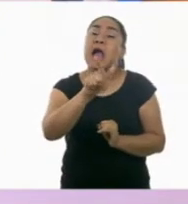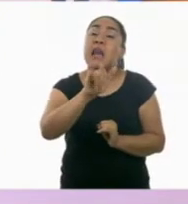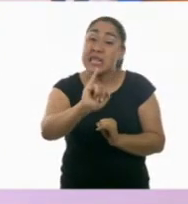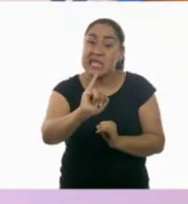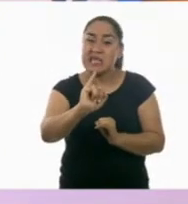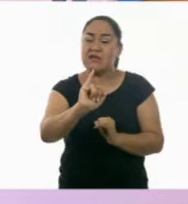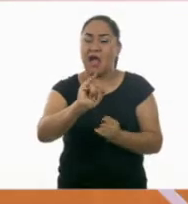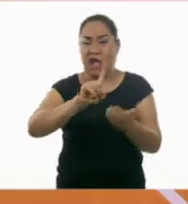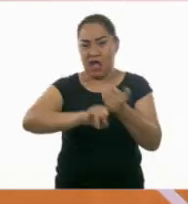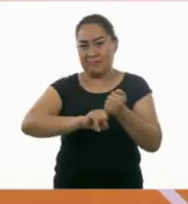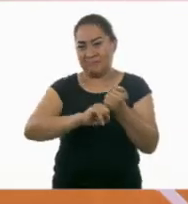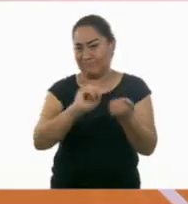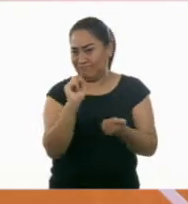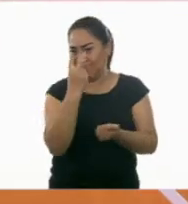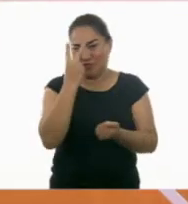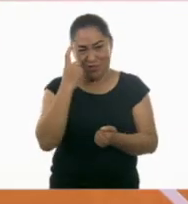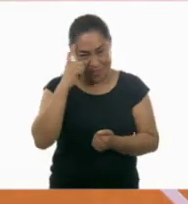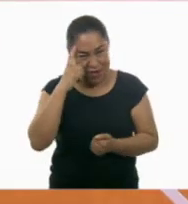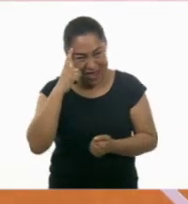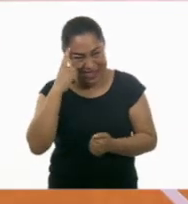enojado.